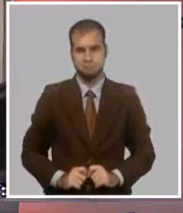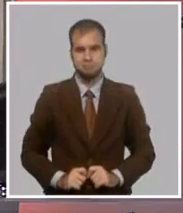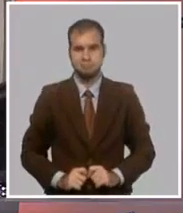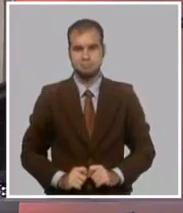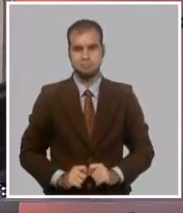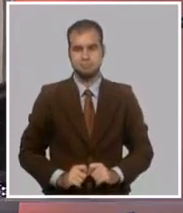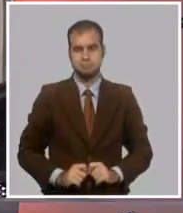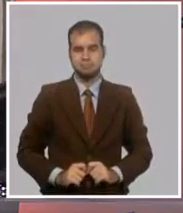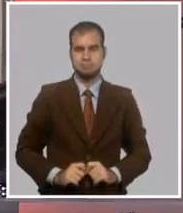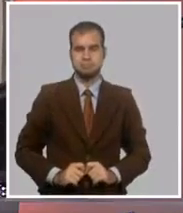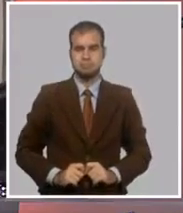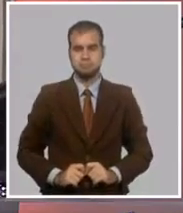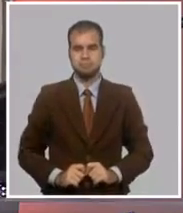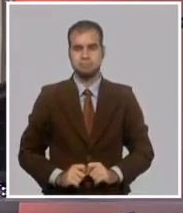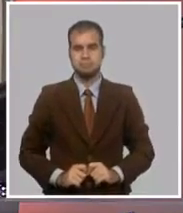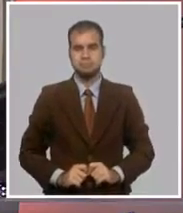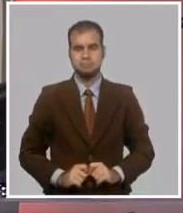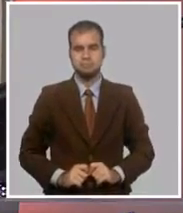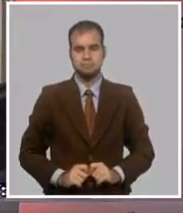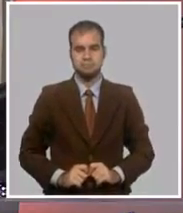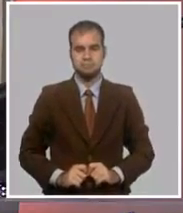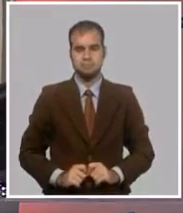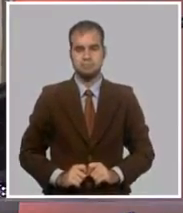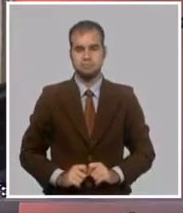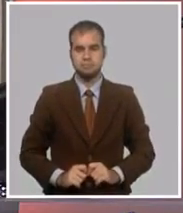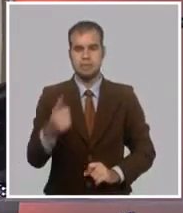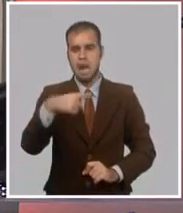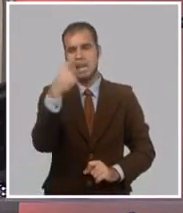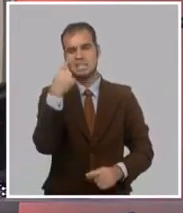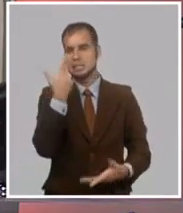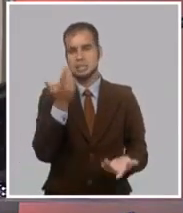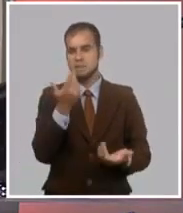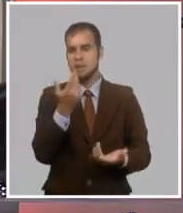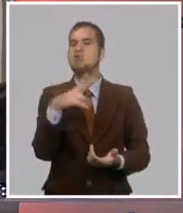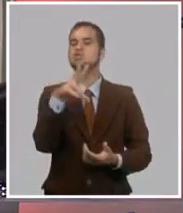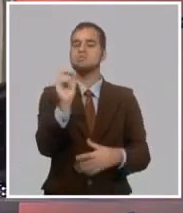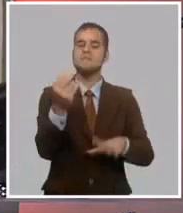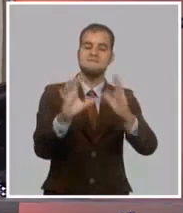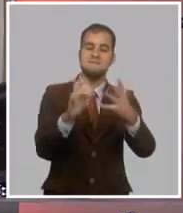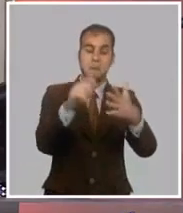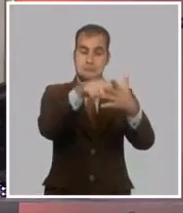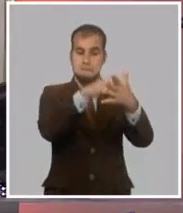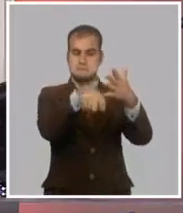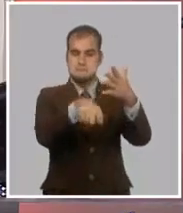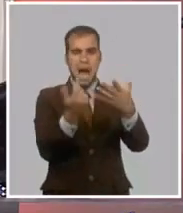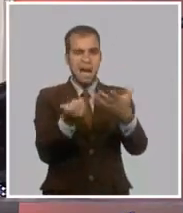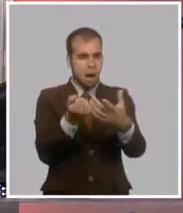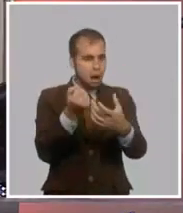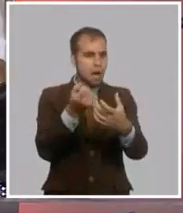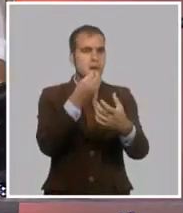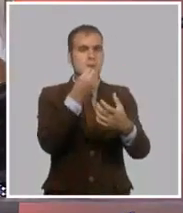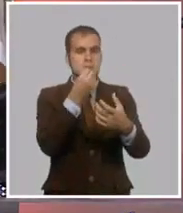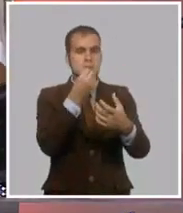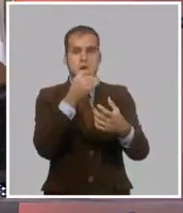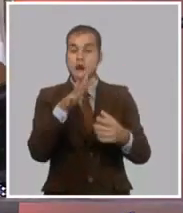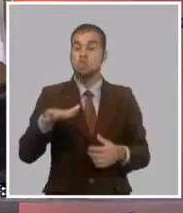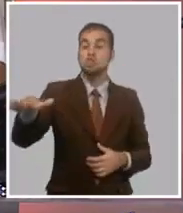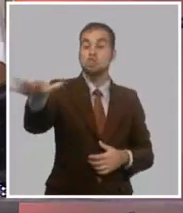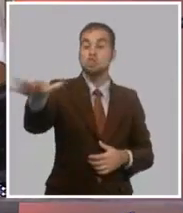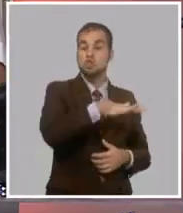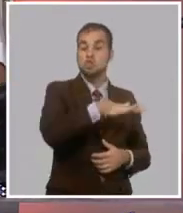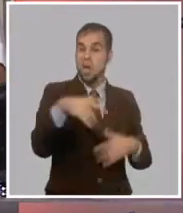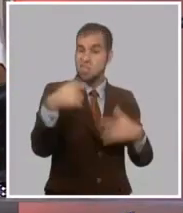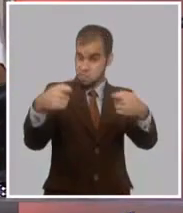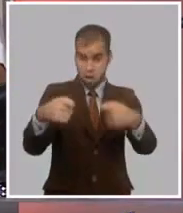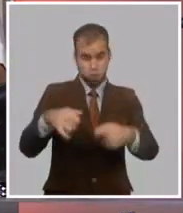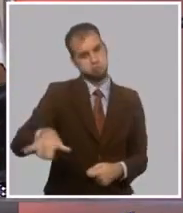digamos, se está buscando un verdadero ejercicio de votación sobre la base de que todos tienen similares derechos y